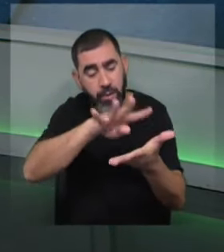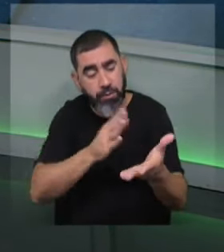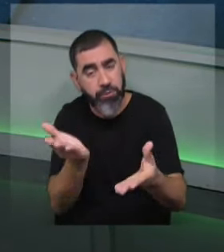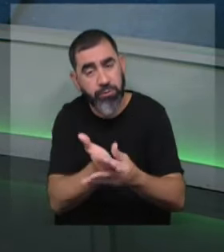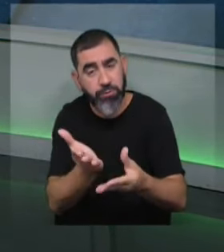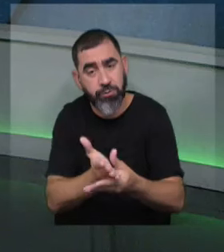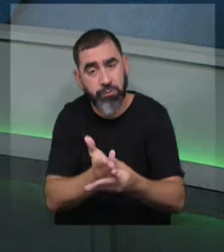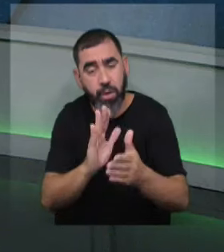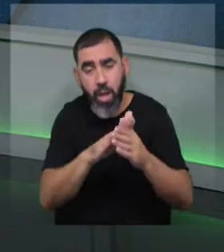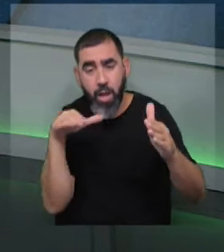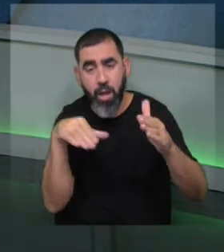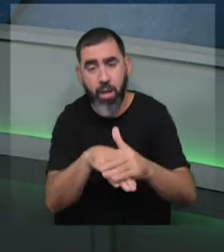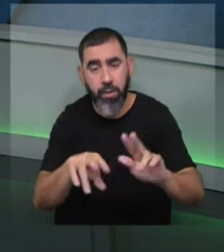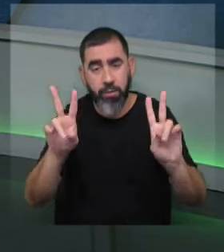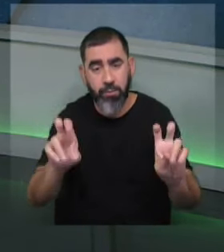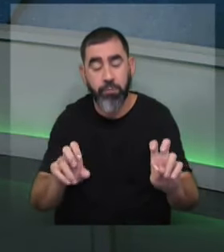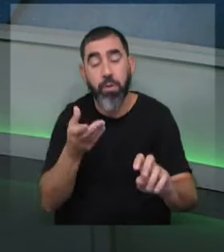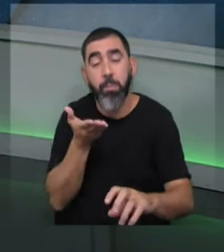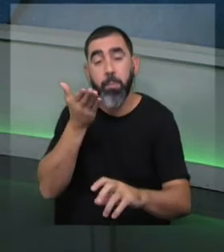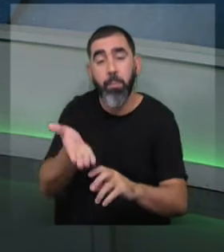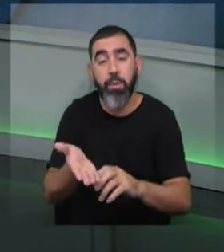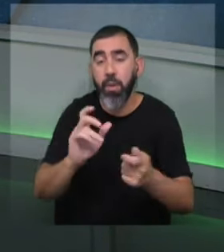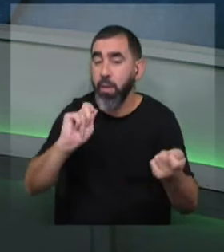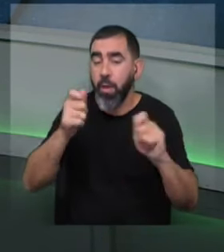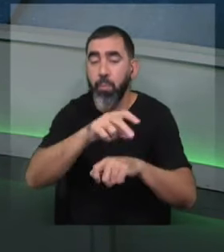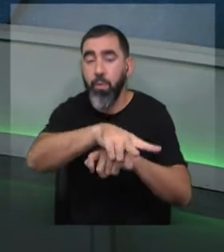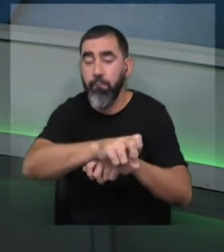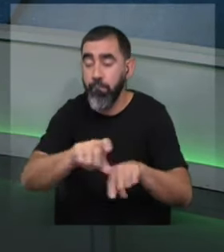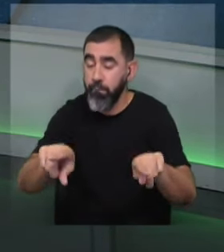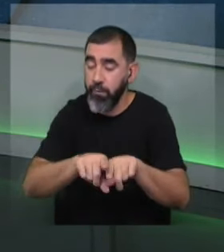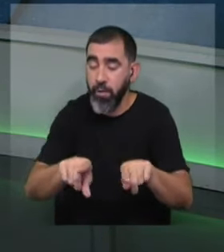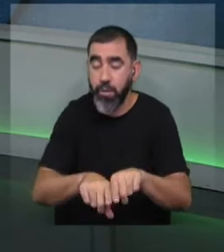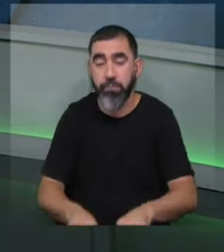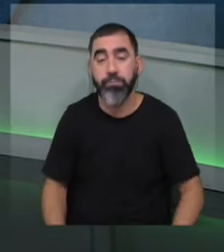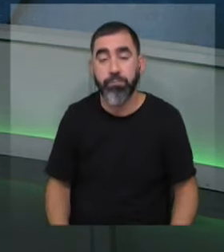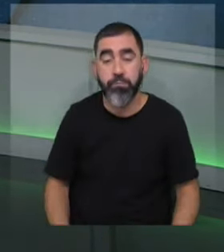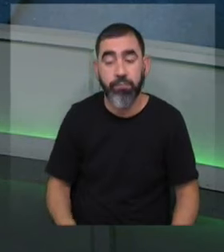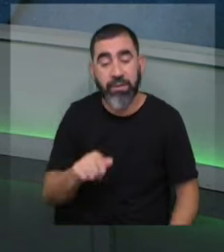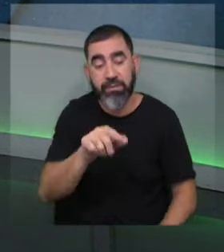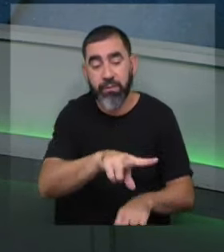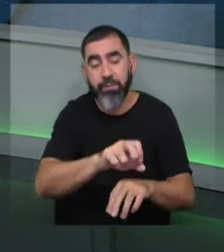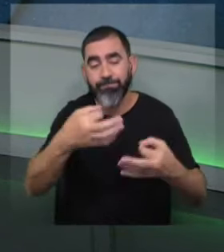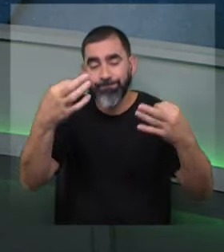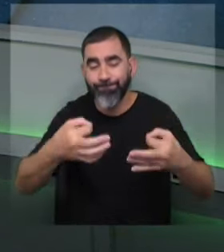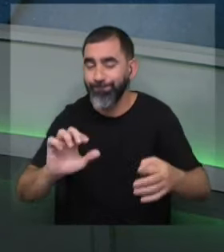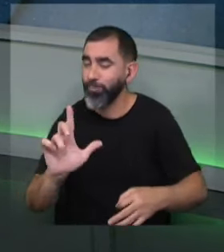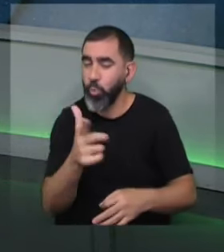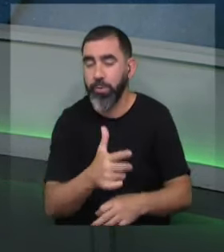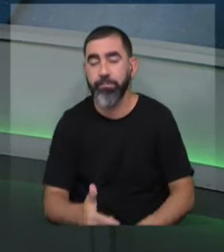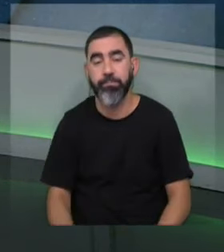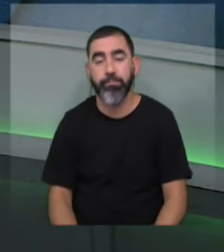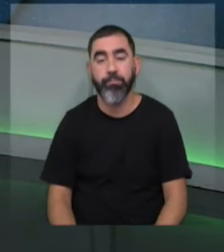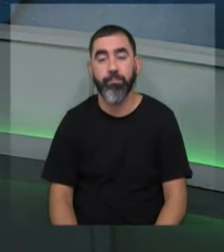investigación y que se archive la causa, al tiempo que pidió un cambio de fiscal, como decíamos, porque la actual fiscal Sandra Fleitas no